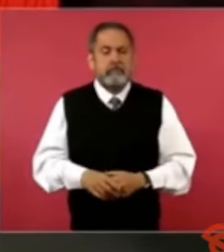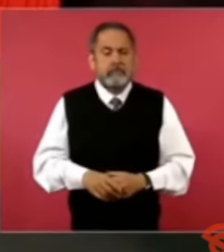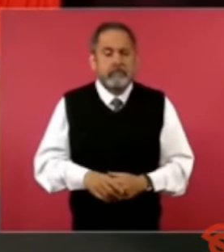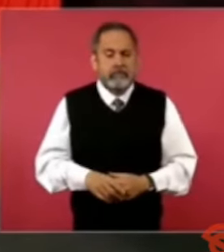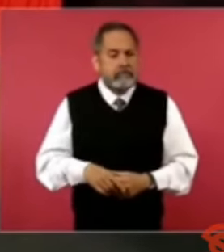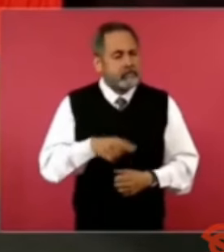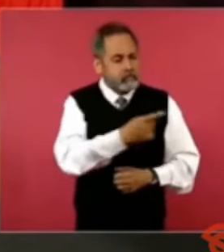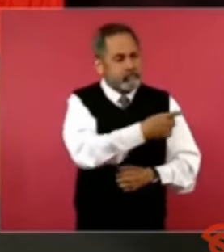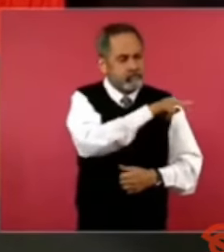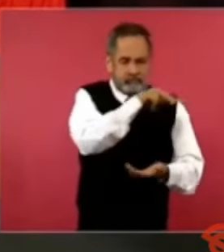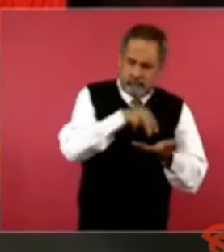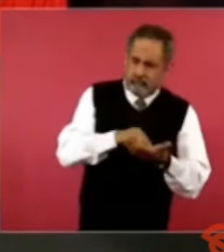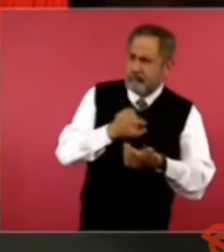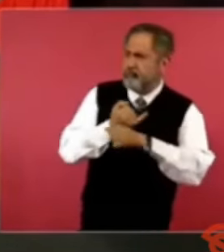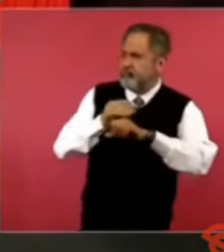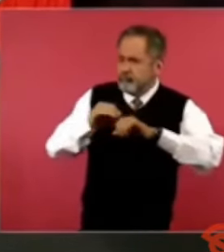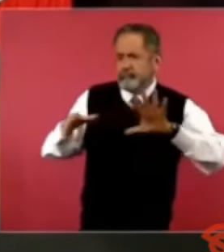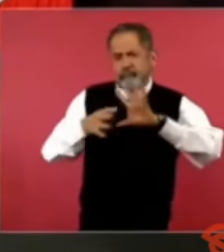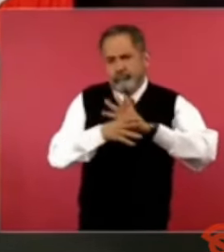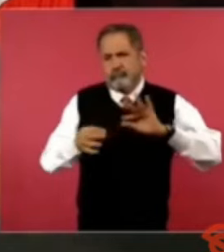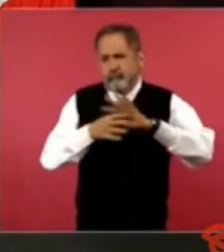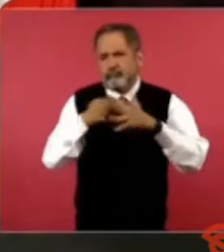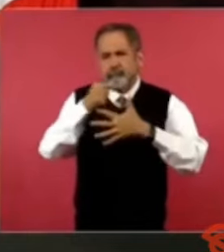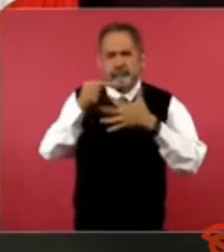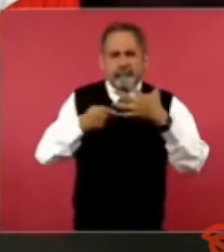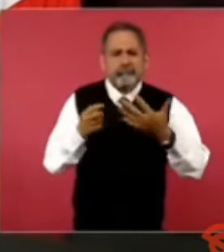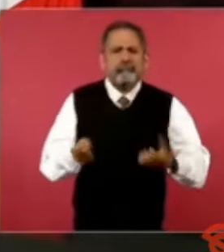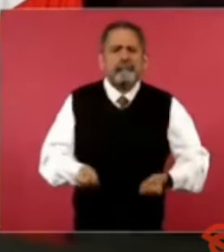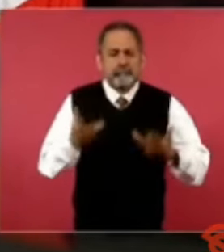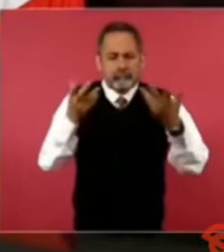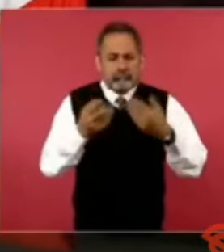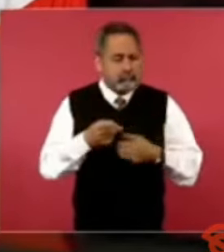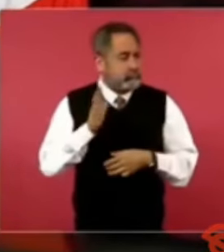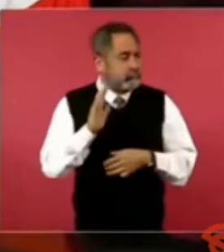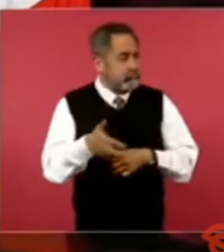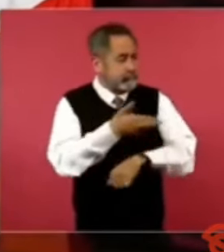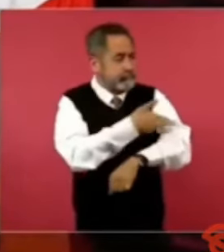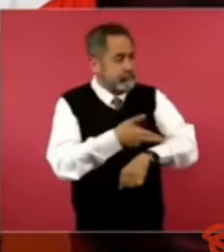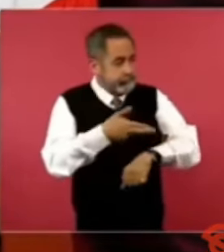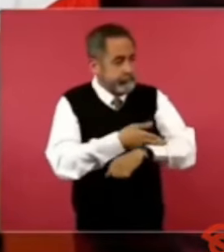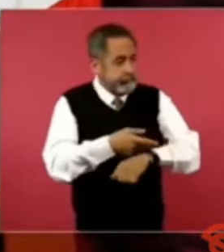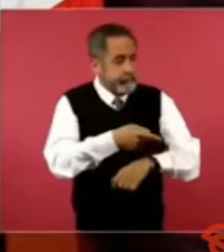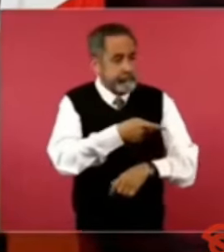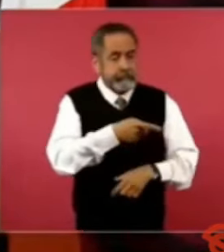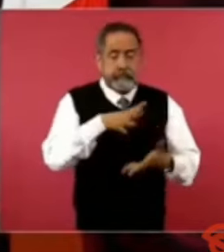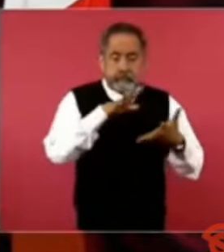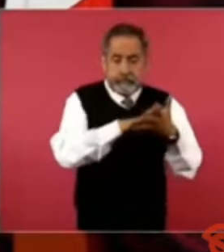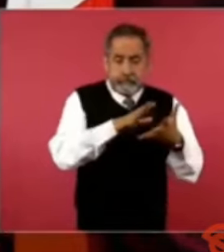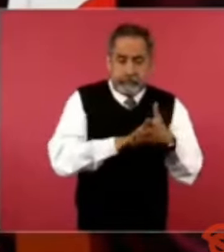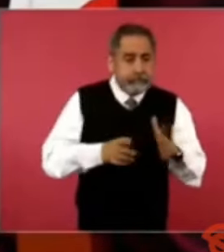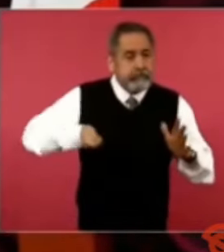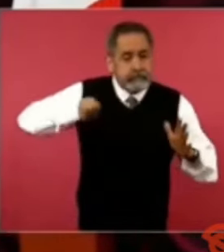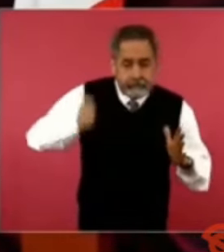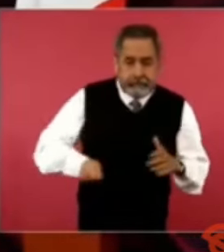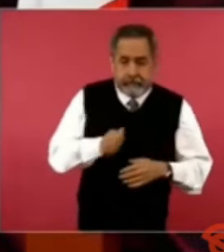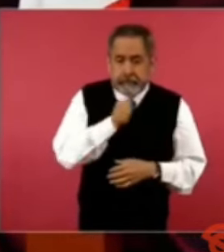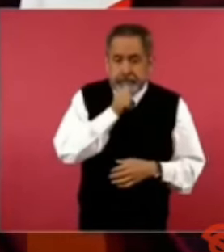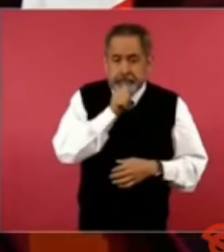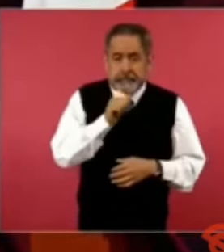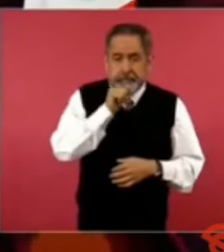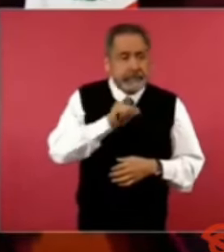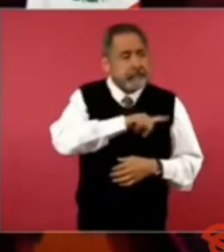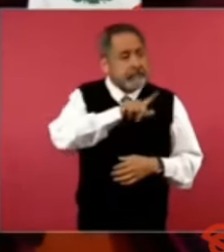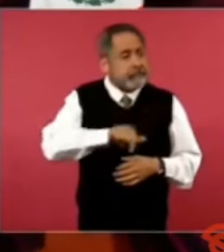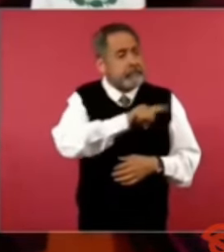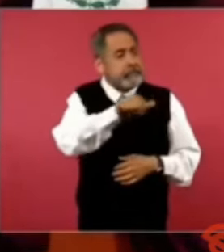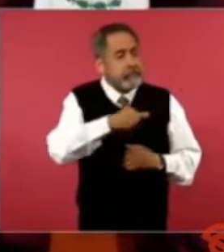un informe de Cuántos procesados hay sin sentencia desde